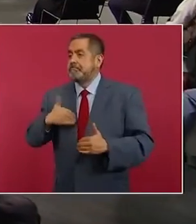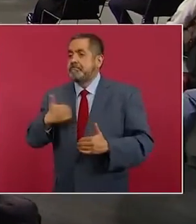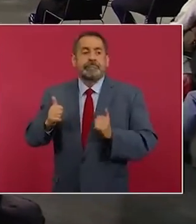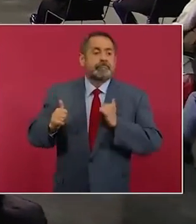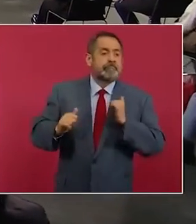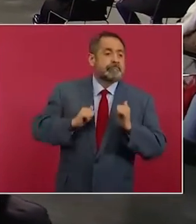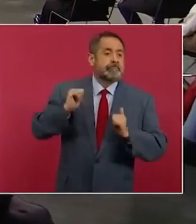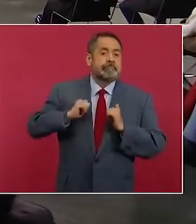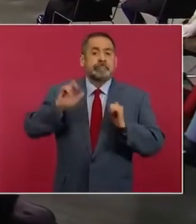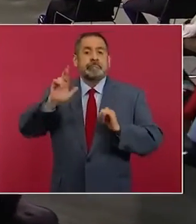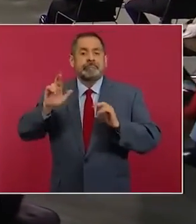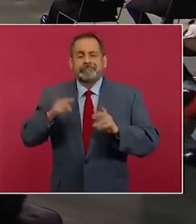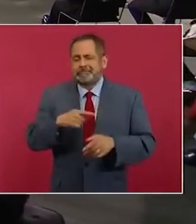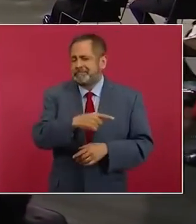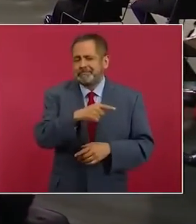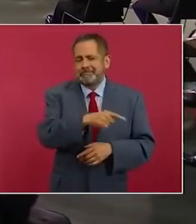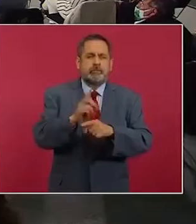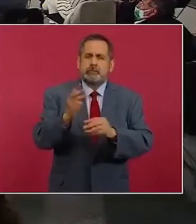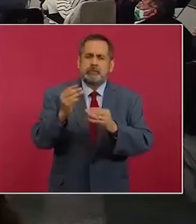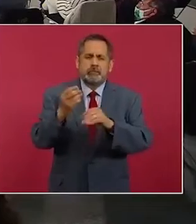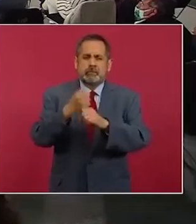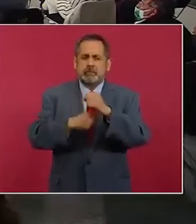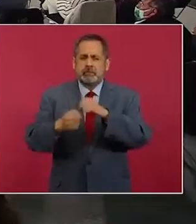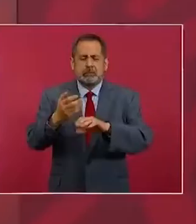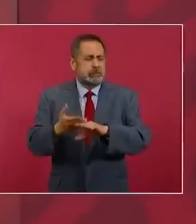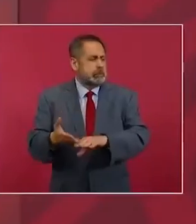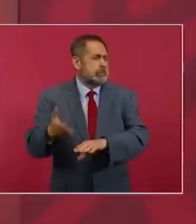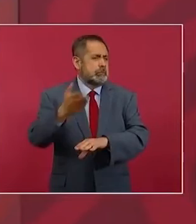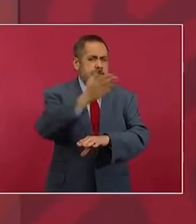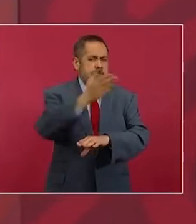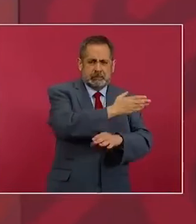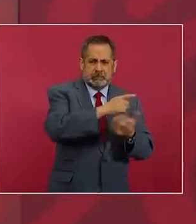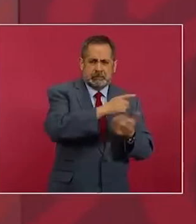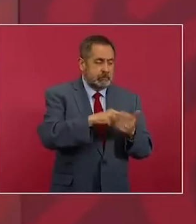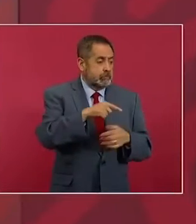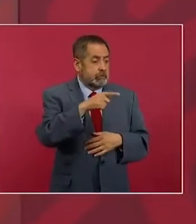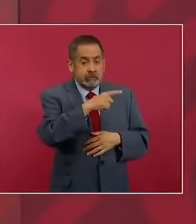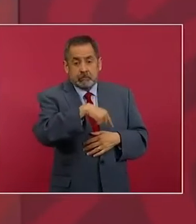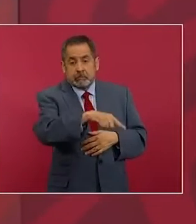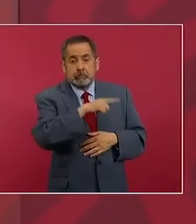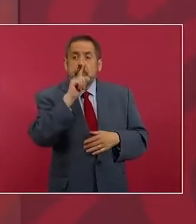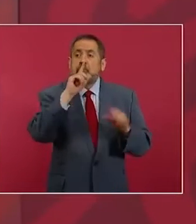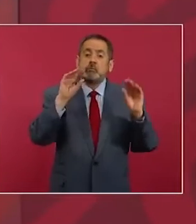informativos es criticarlo. Y nunca los ambientalistas